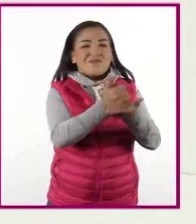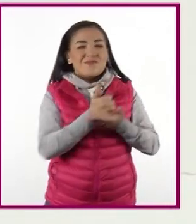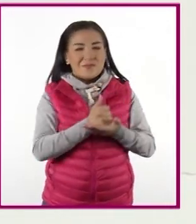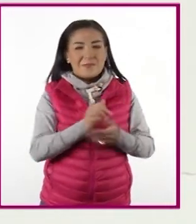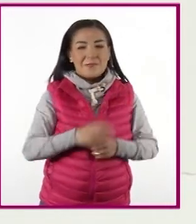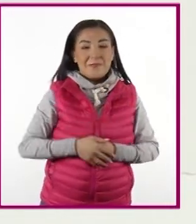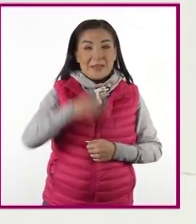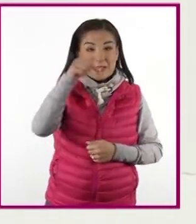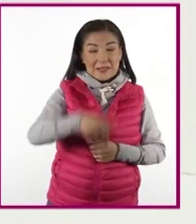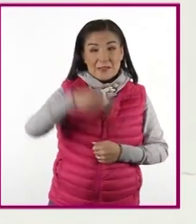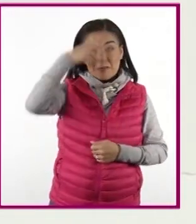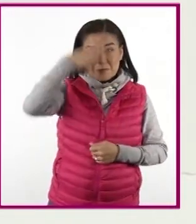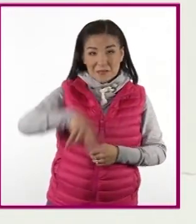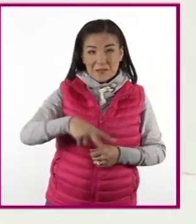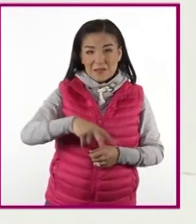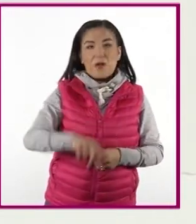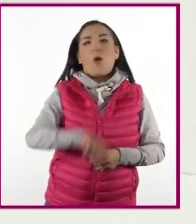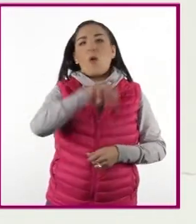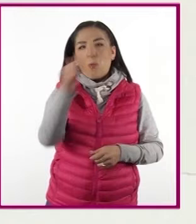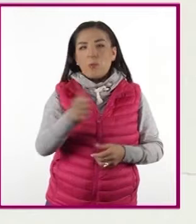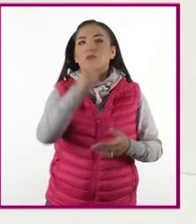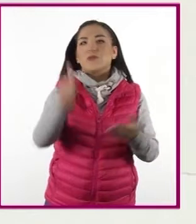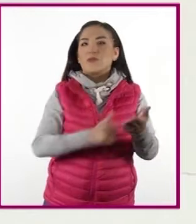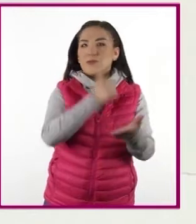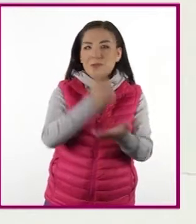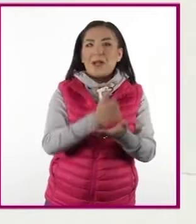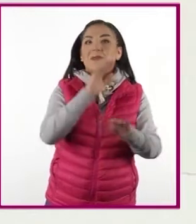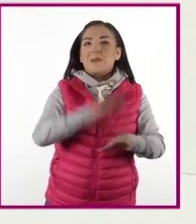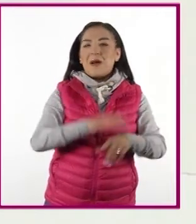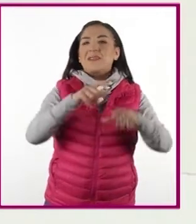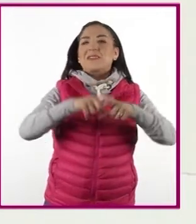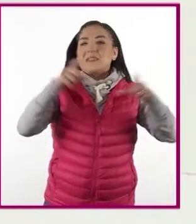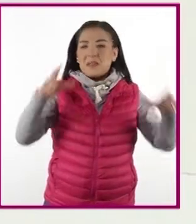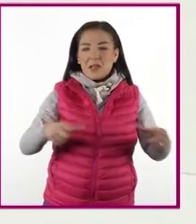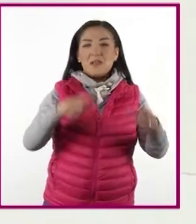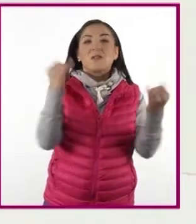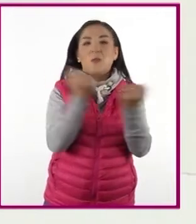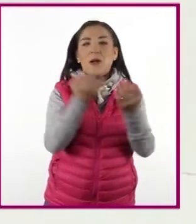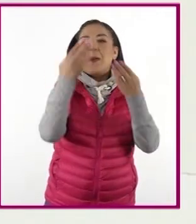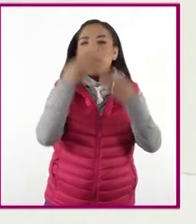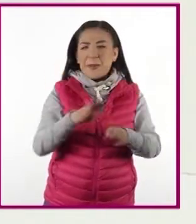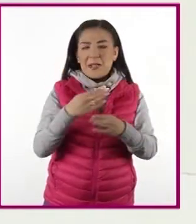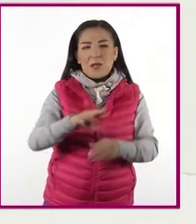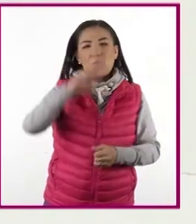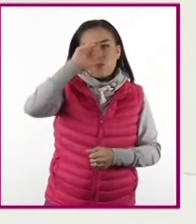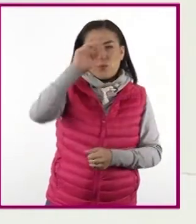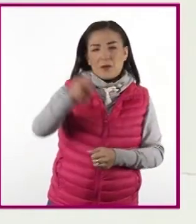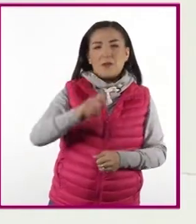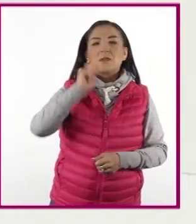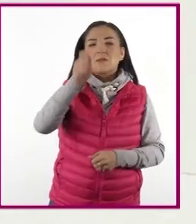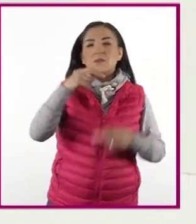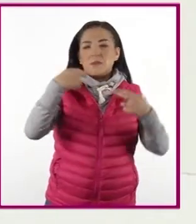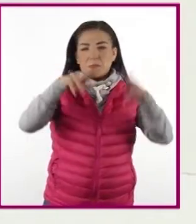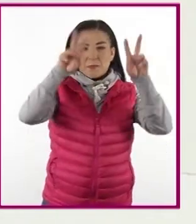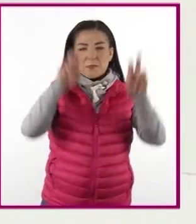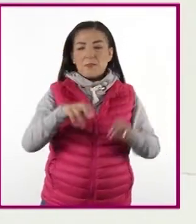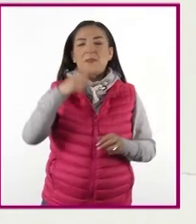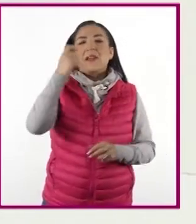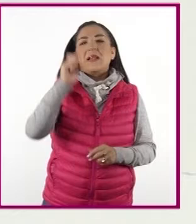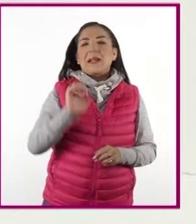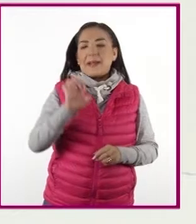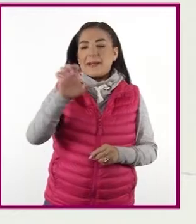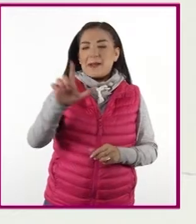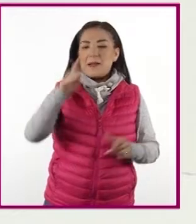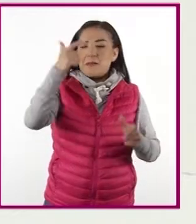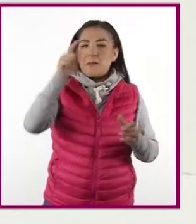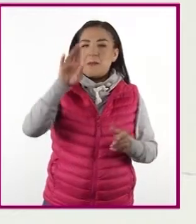México, como en las demás ciudades grandes, existía un mercado prohibido llamado el Baratillo, donde